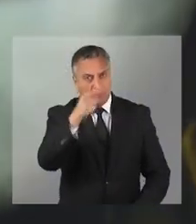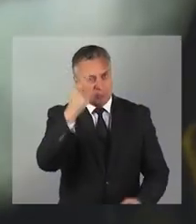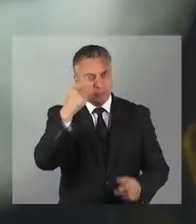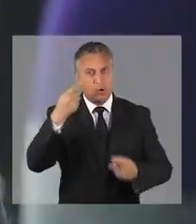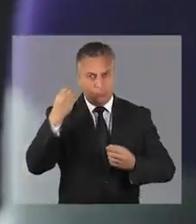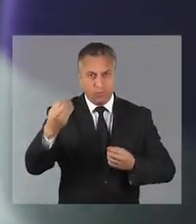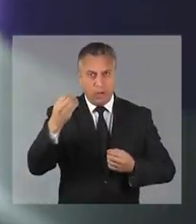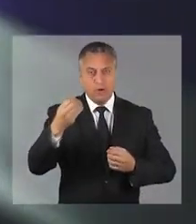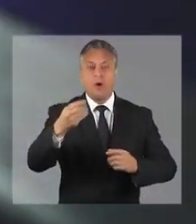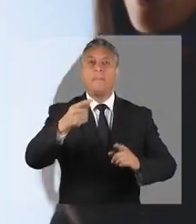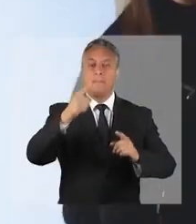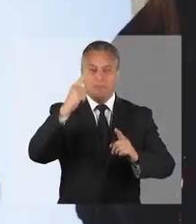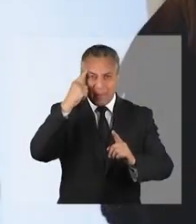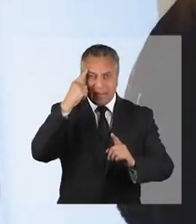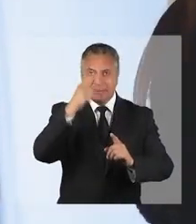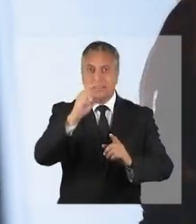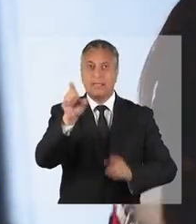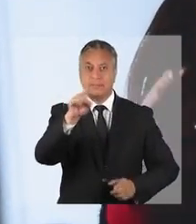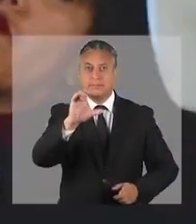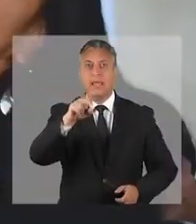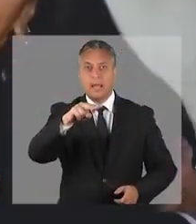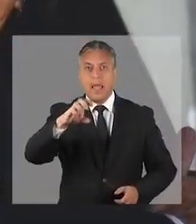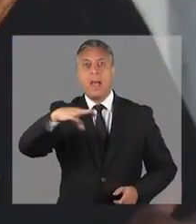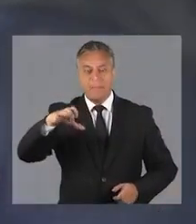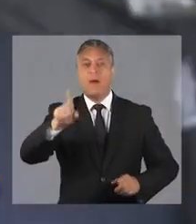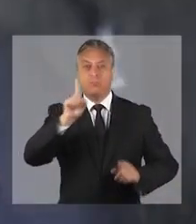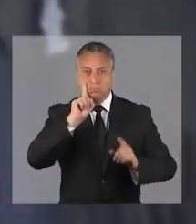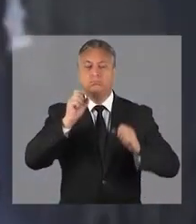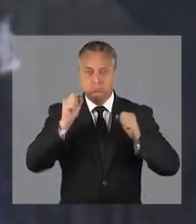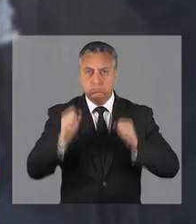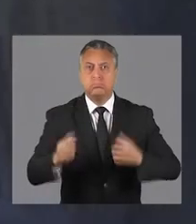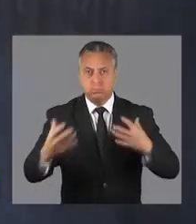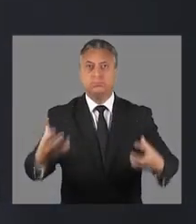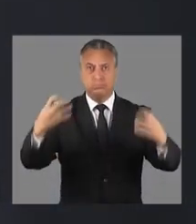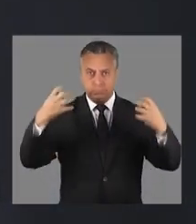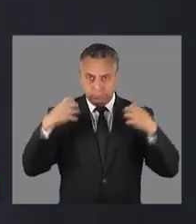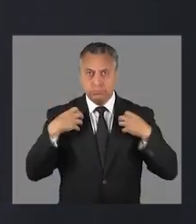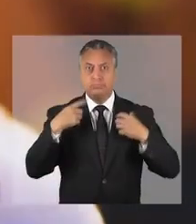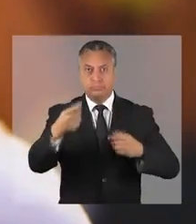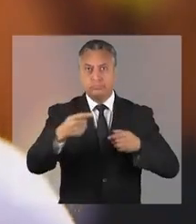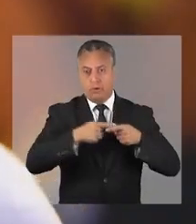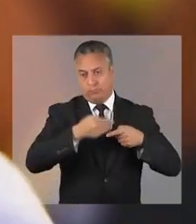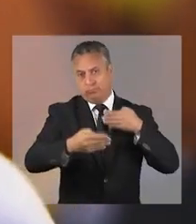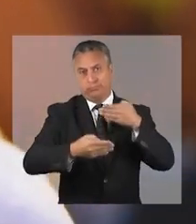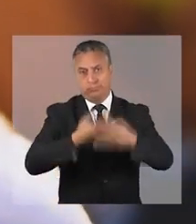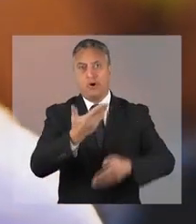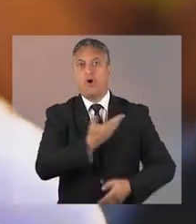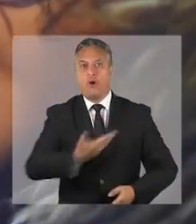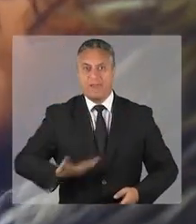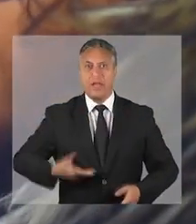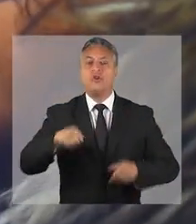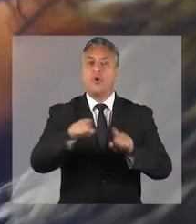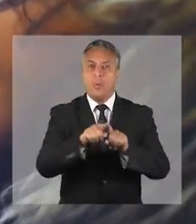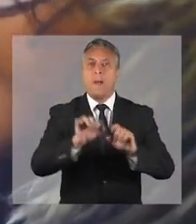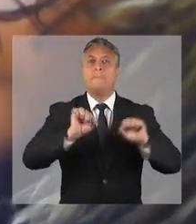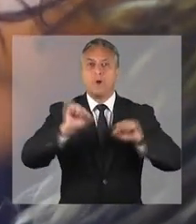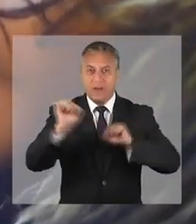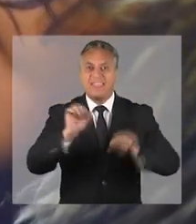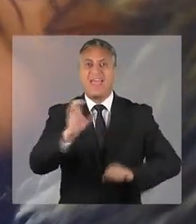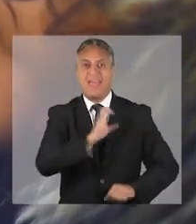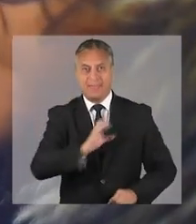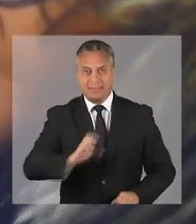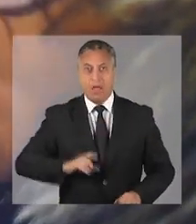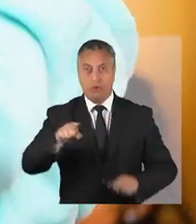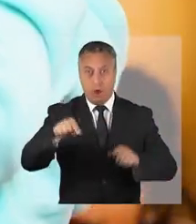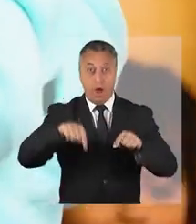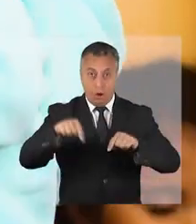que en entidades como el Sename puedan estar a cargo de personas que trasciendan los gobiernos, que sea una política de Estado, parte de lo que